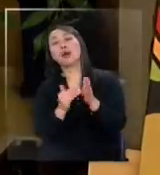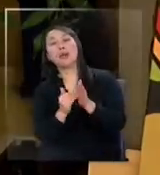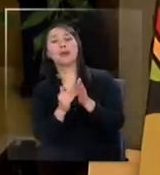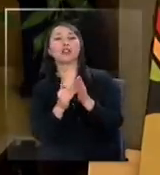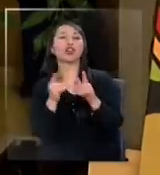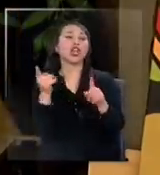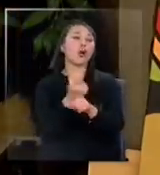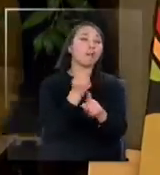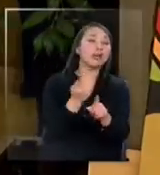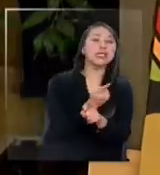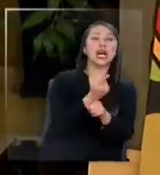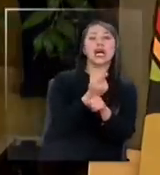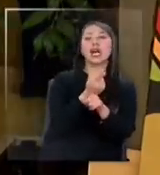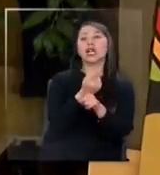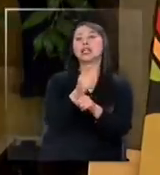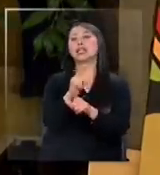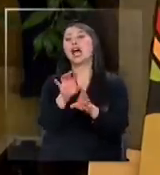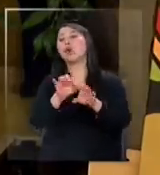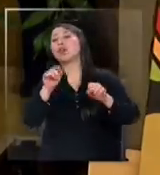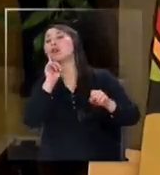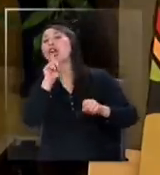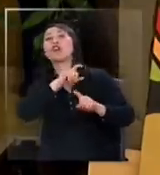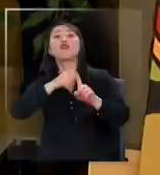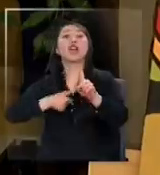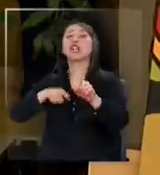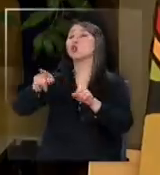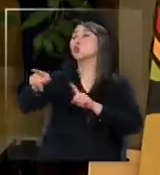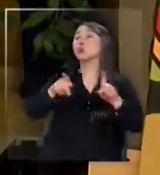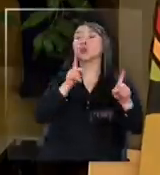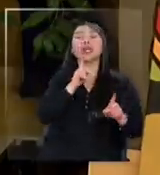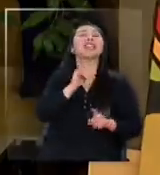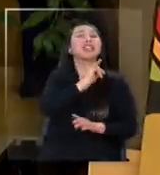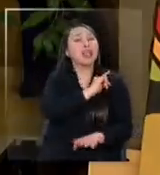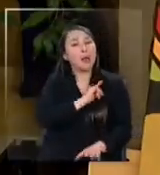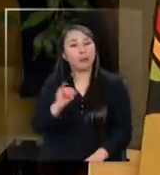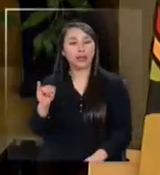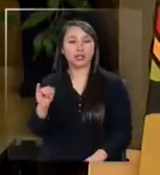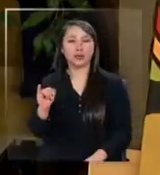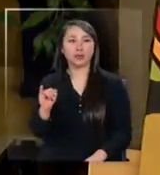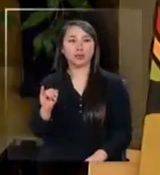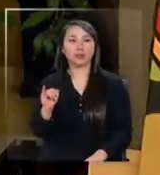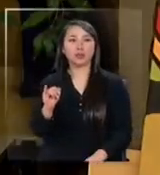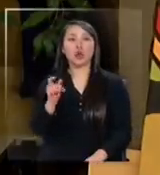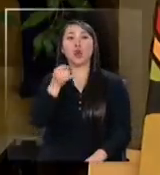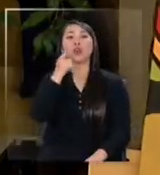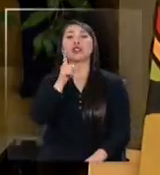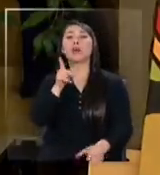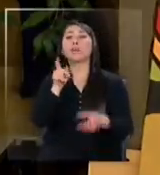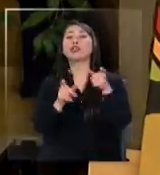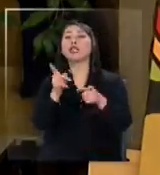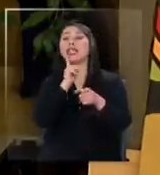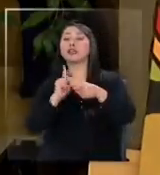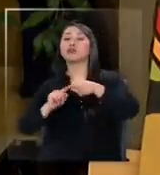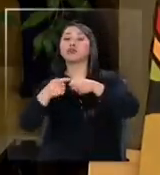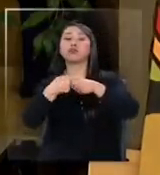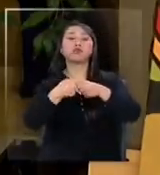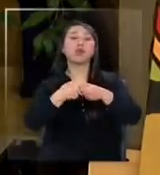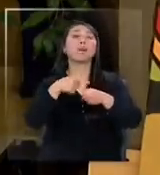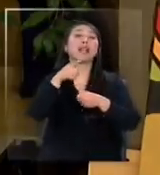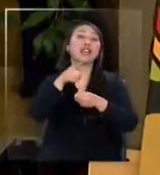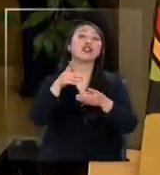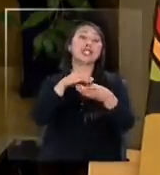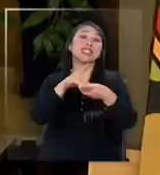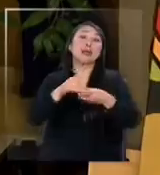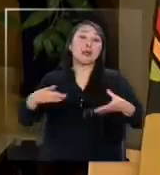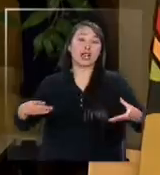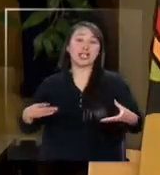dirimir quién gobierna, quién no gobierna, cuáles son los elencos de gobierno, para eso son las